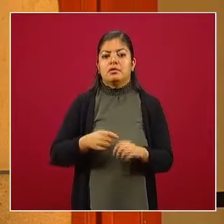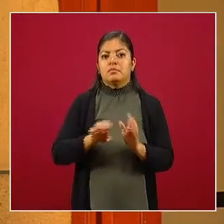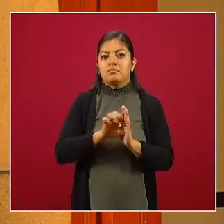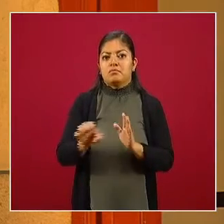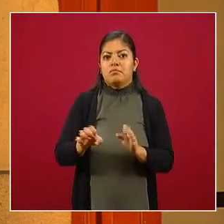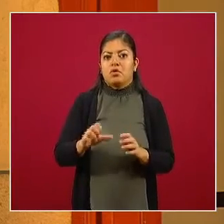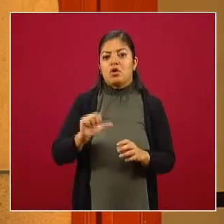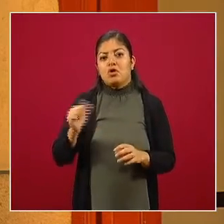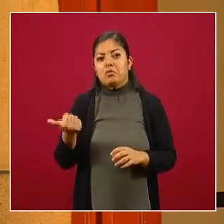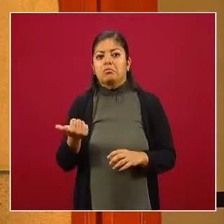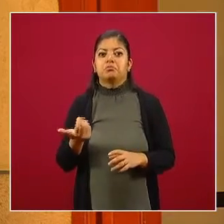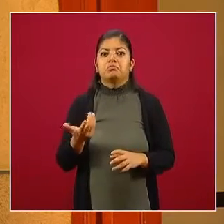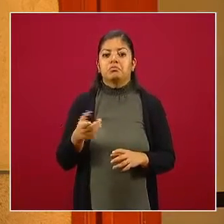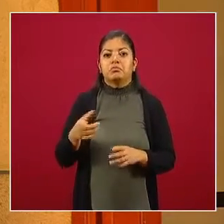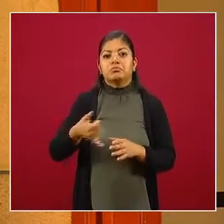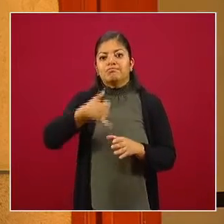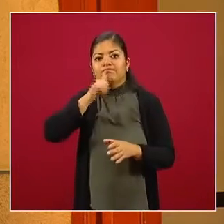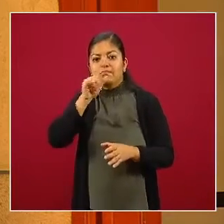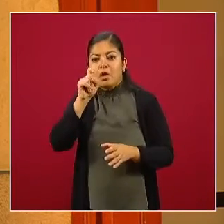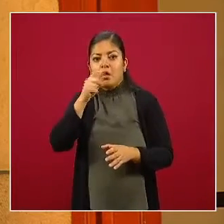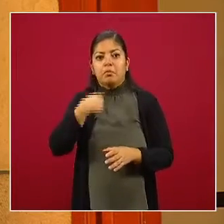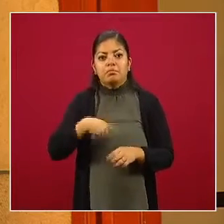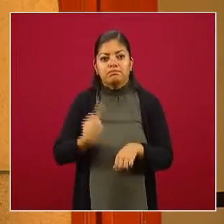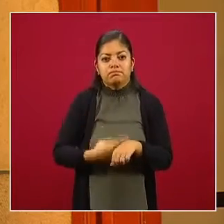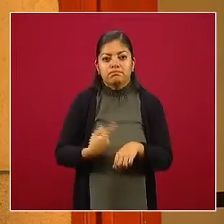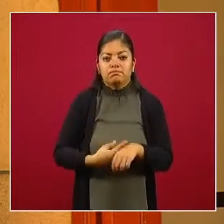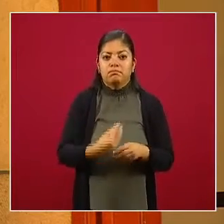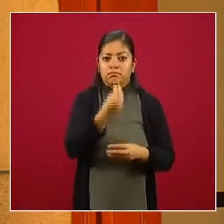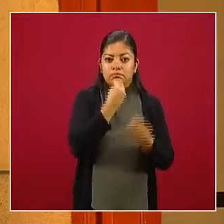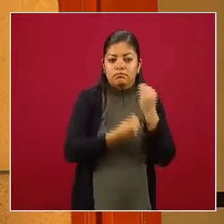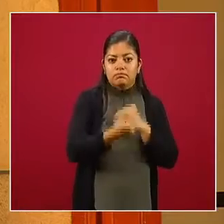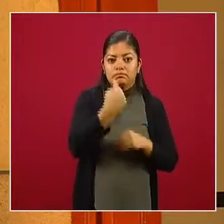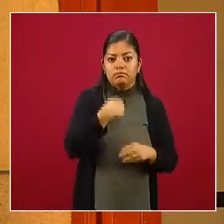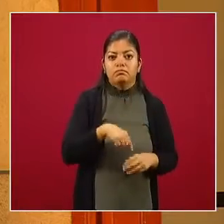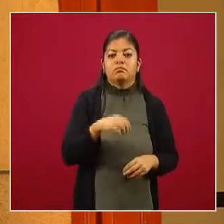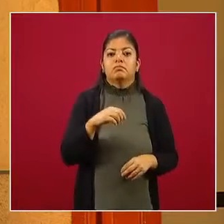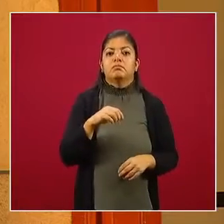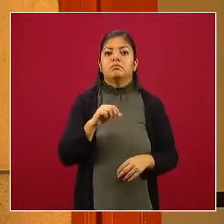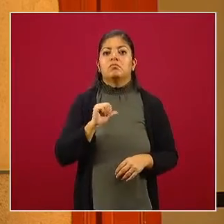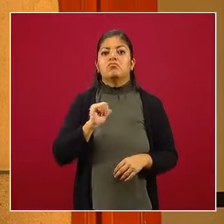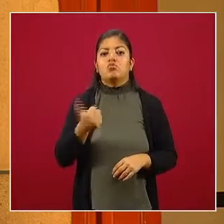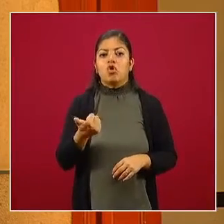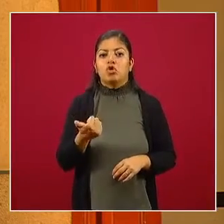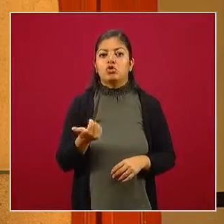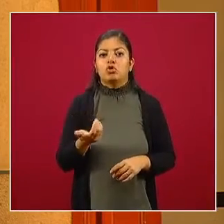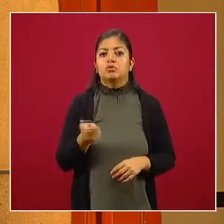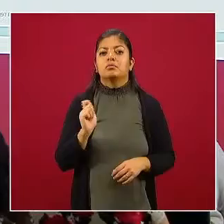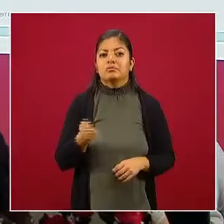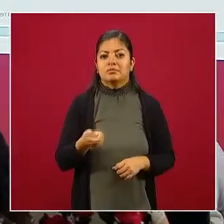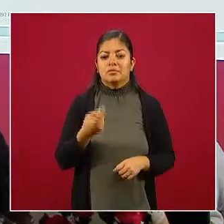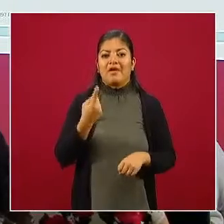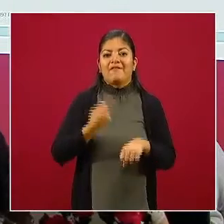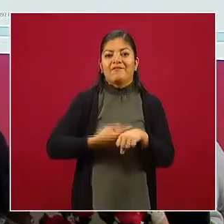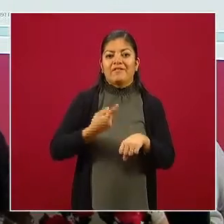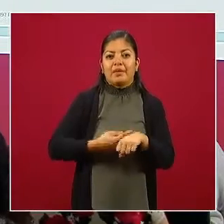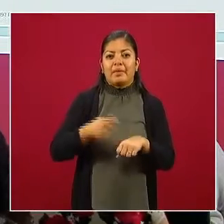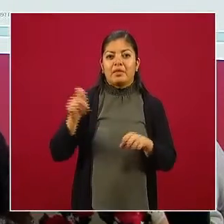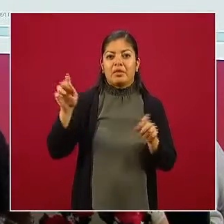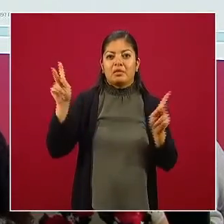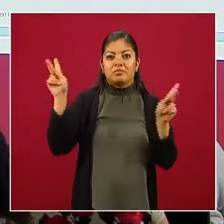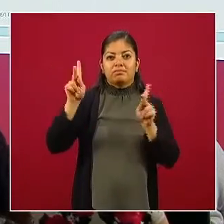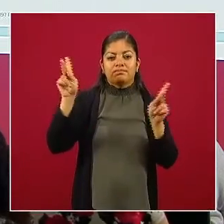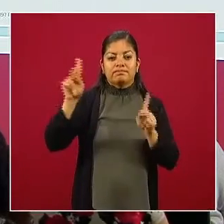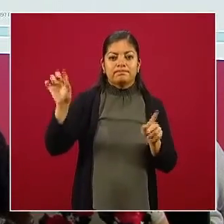vías, agua, alimentos, vectores, como es las enfermedades transmitidas por mosquitos